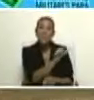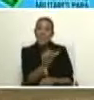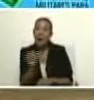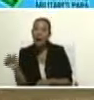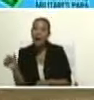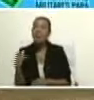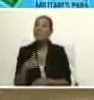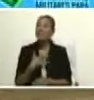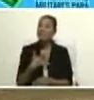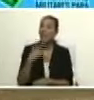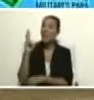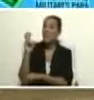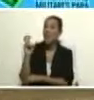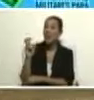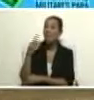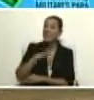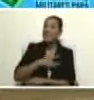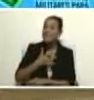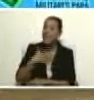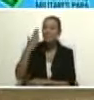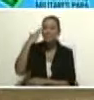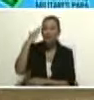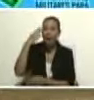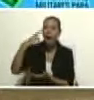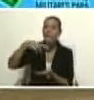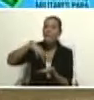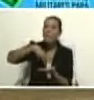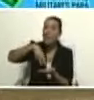Es viernes y en Ocumare lo saben.